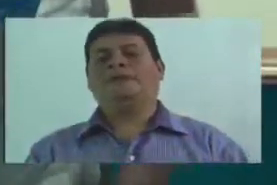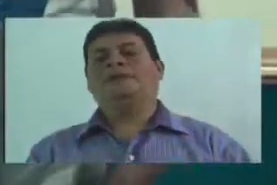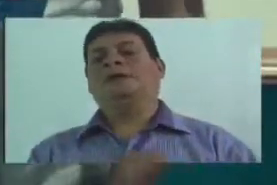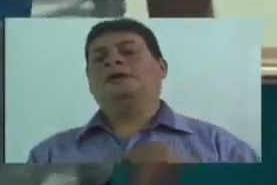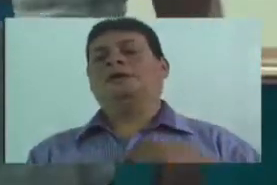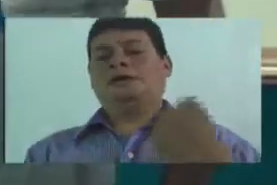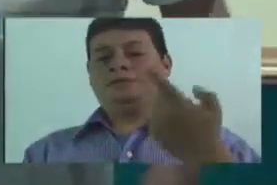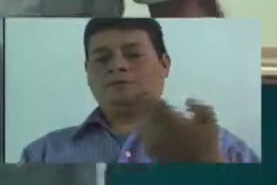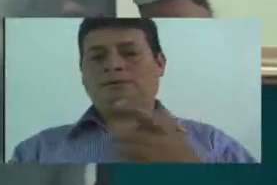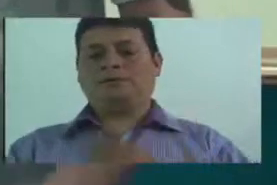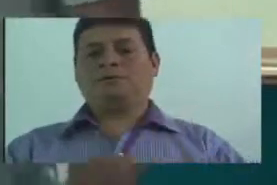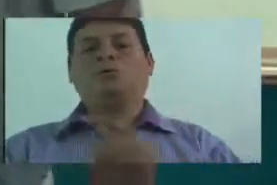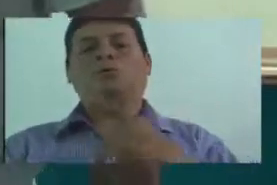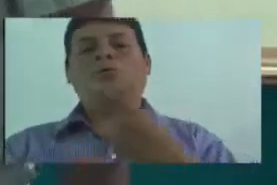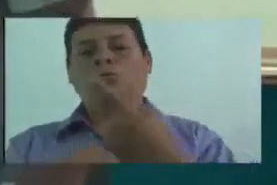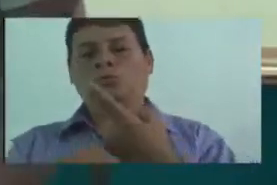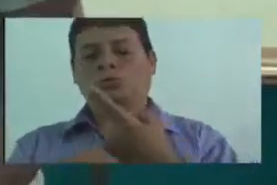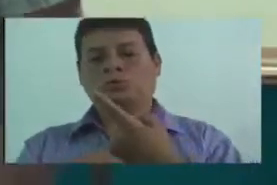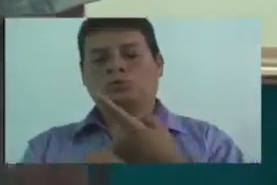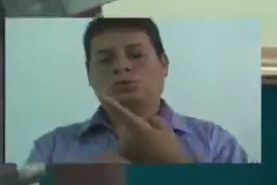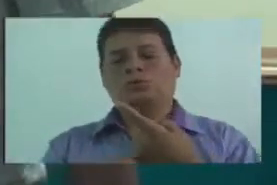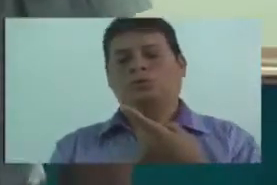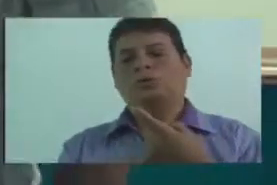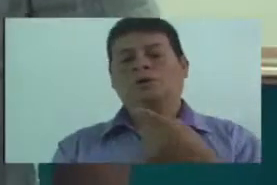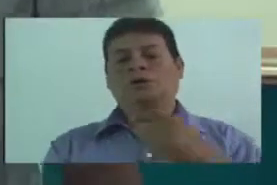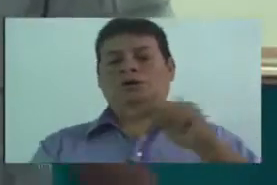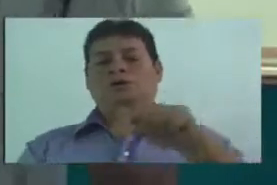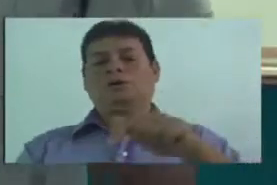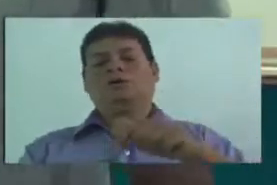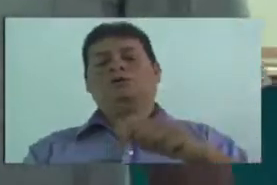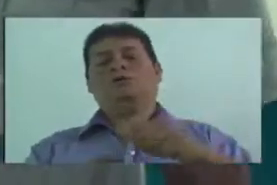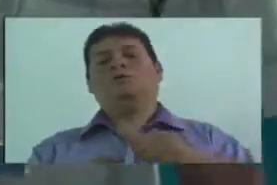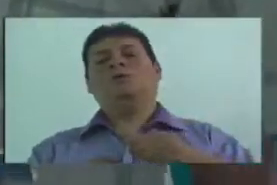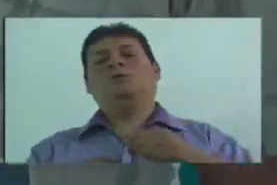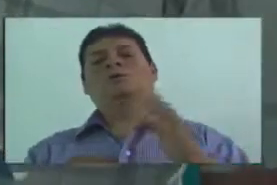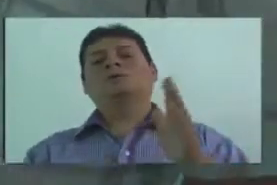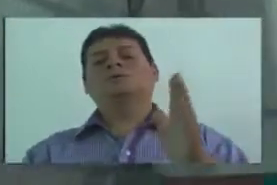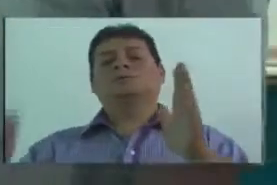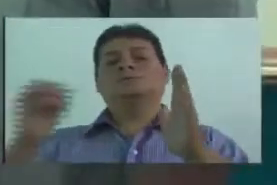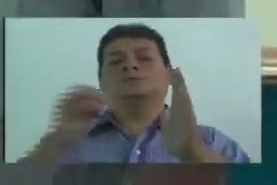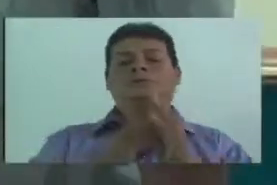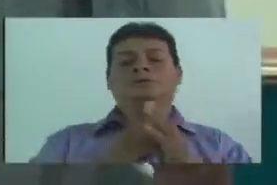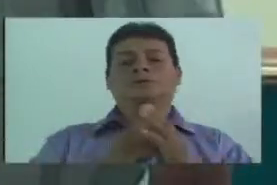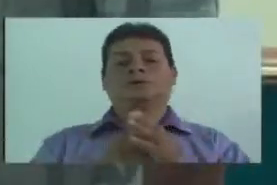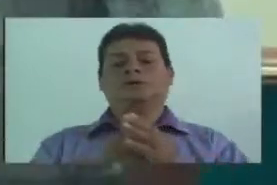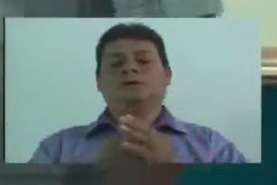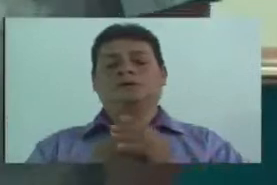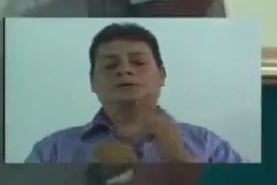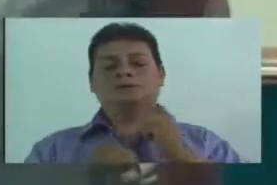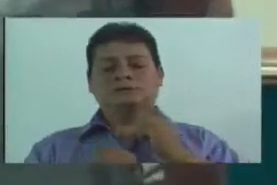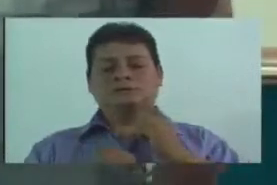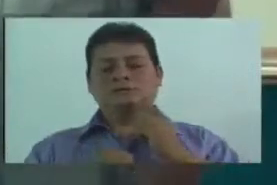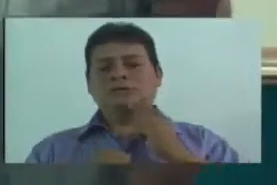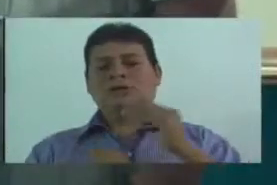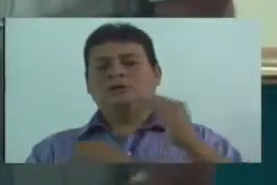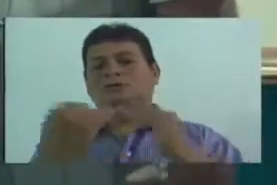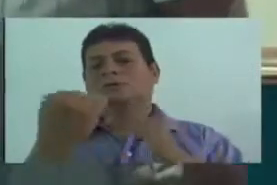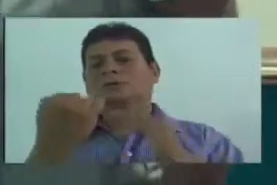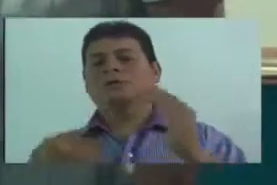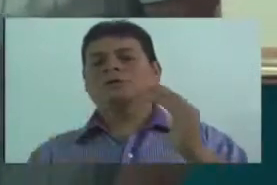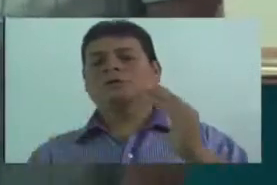en 1. Enunciativos, que pueden ser afirmativos o negativos;